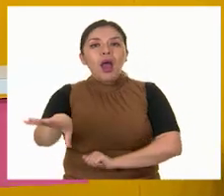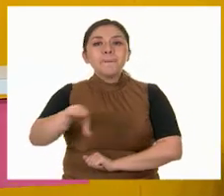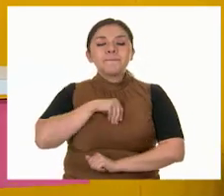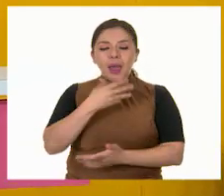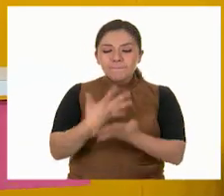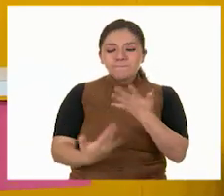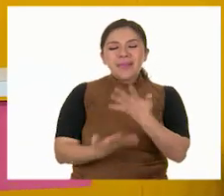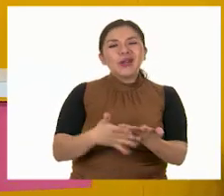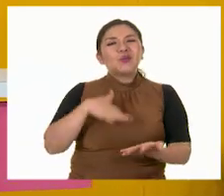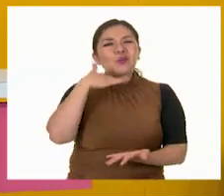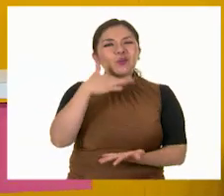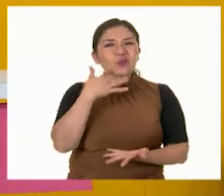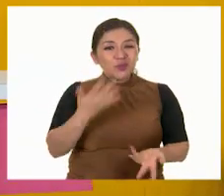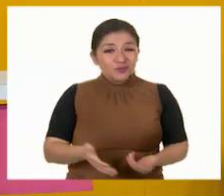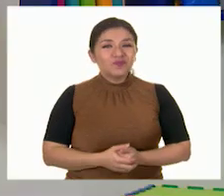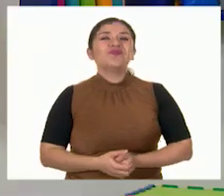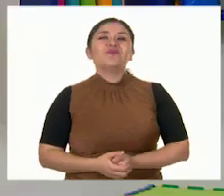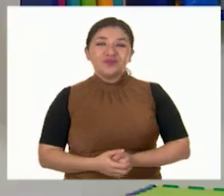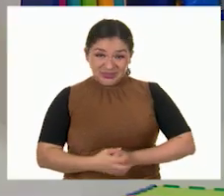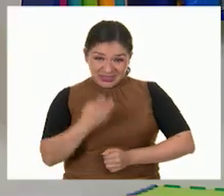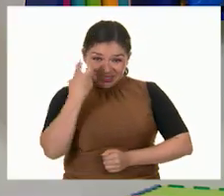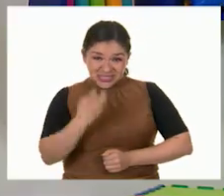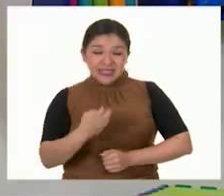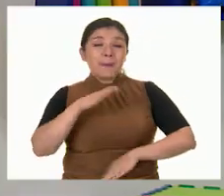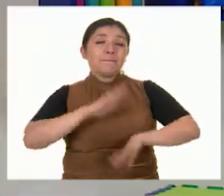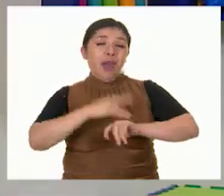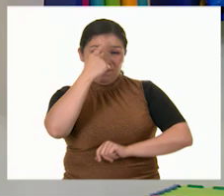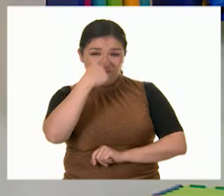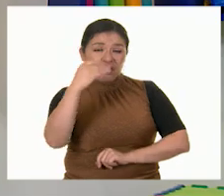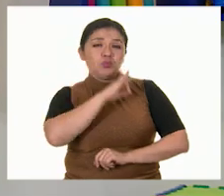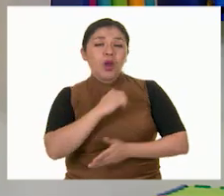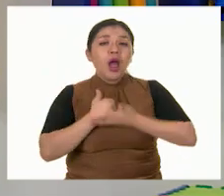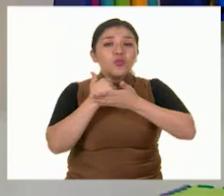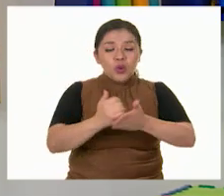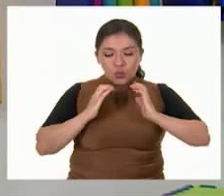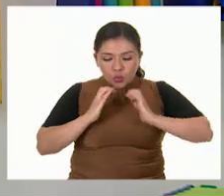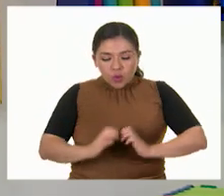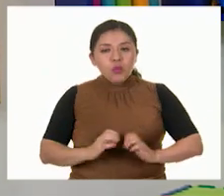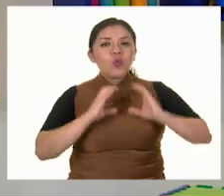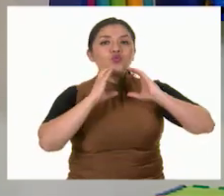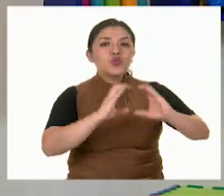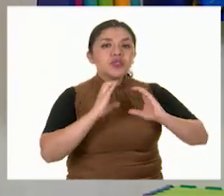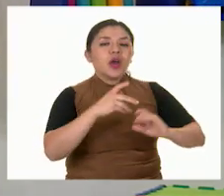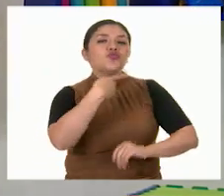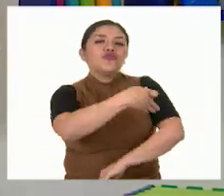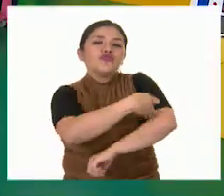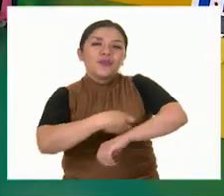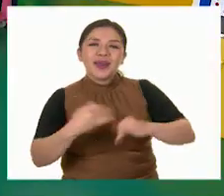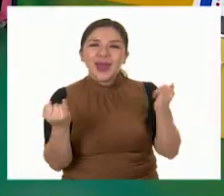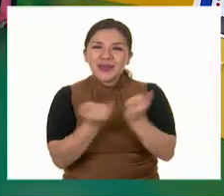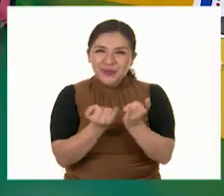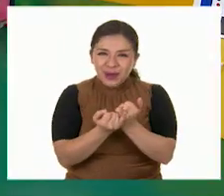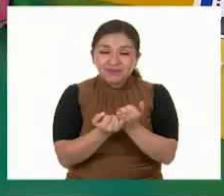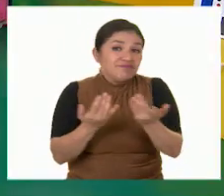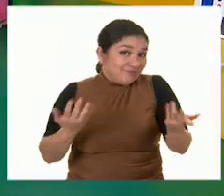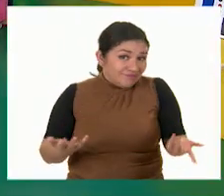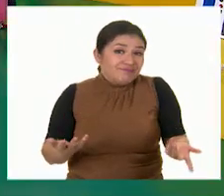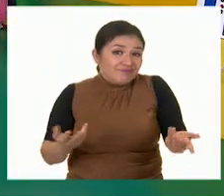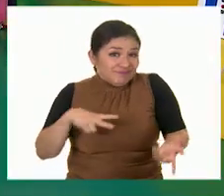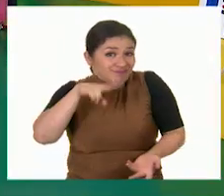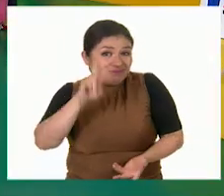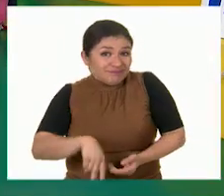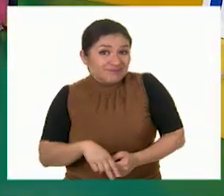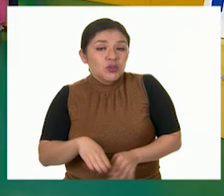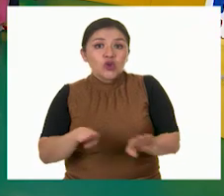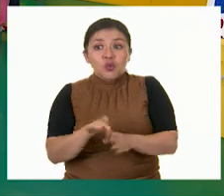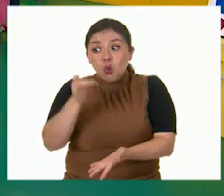nuestras manos. Oh, y es así más fácil ayudar a cuidar a nuestra familia. Así es. No solo